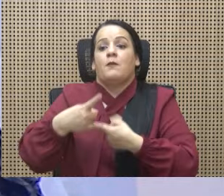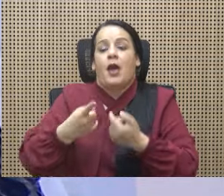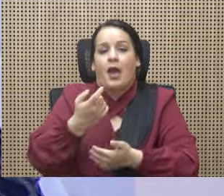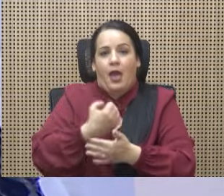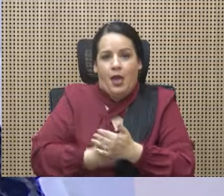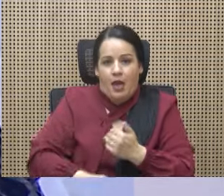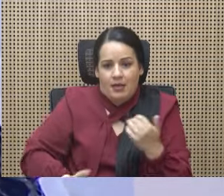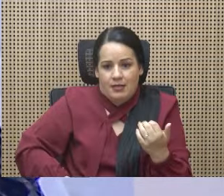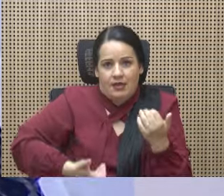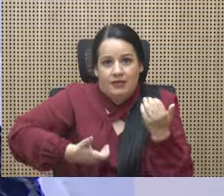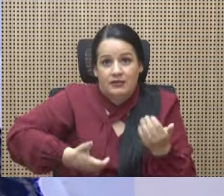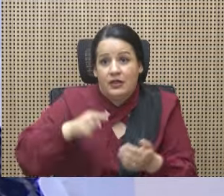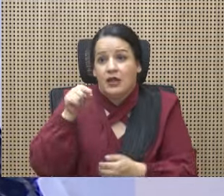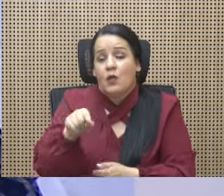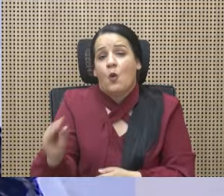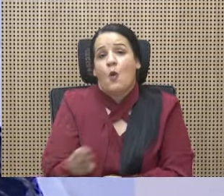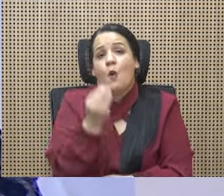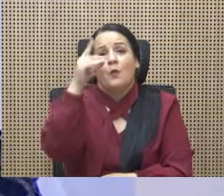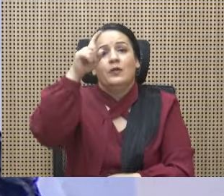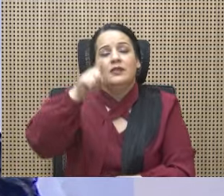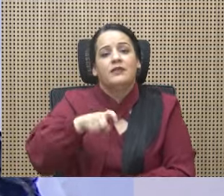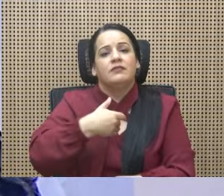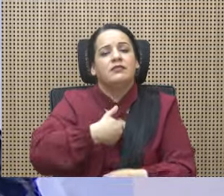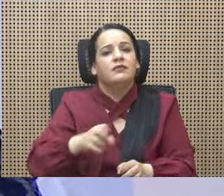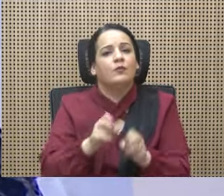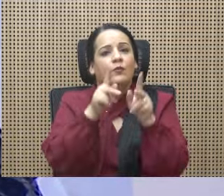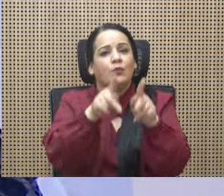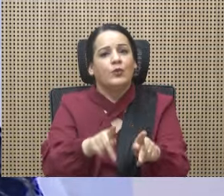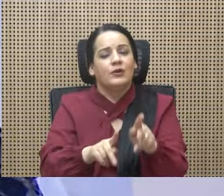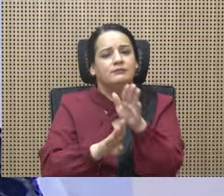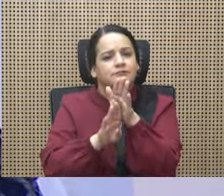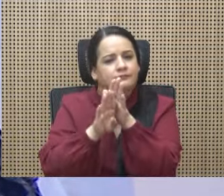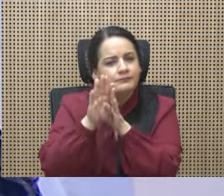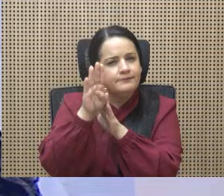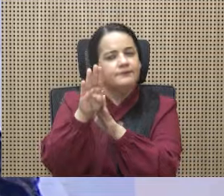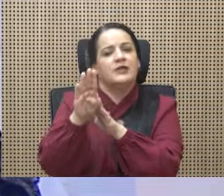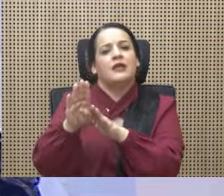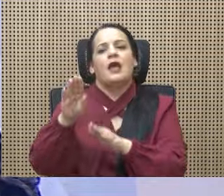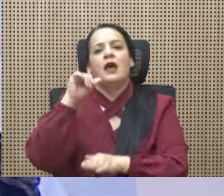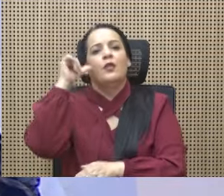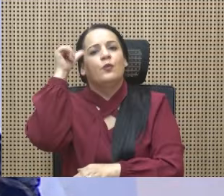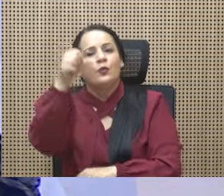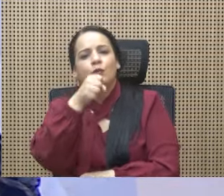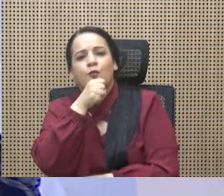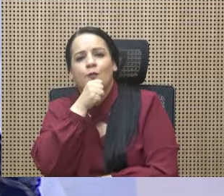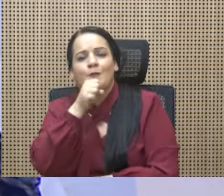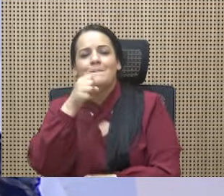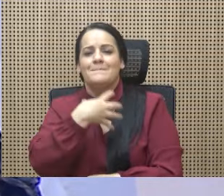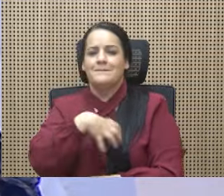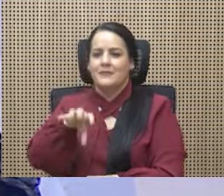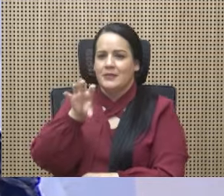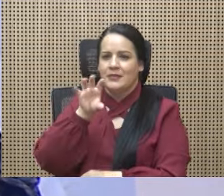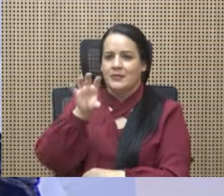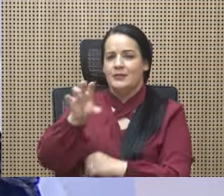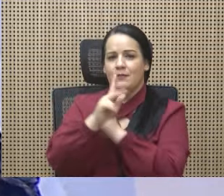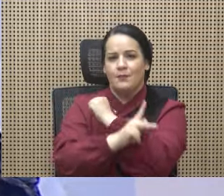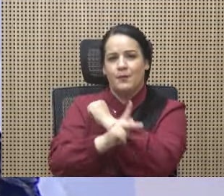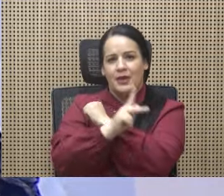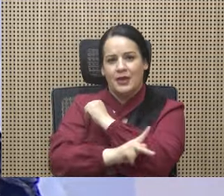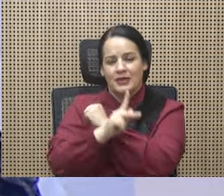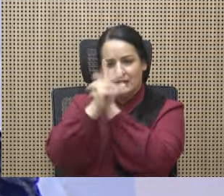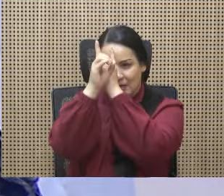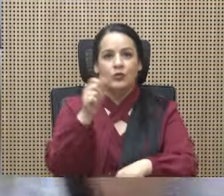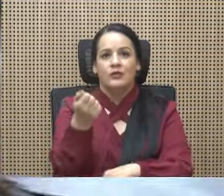nuestros jóvenes deben tener oportunidades de crecer y nuestros adultos mayores merecen un país que los